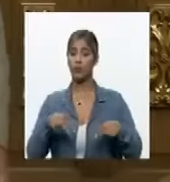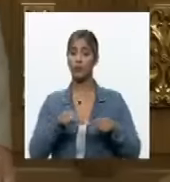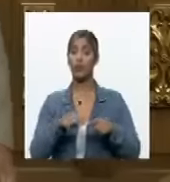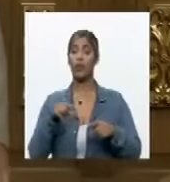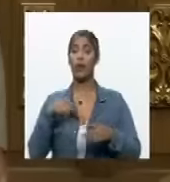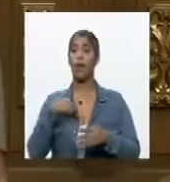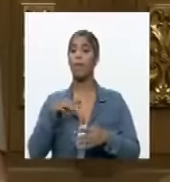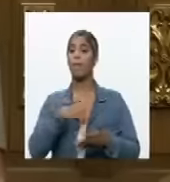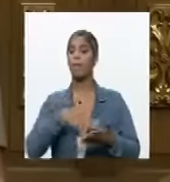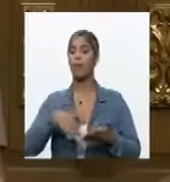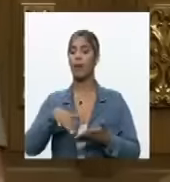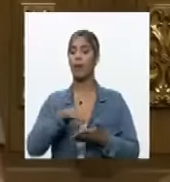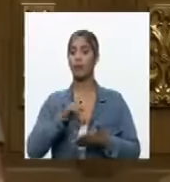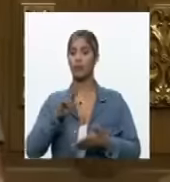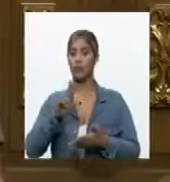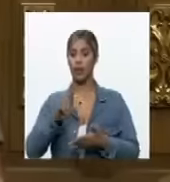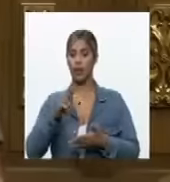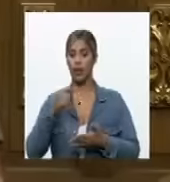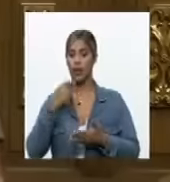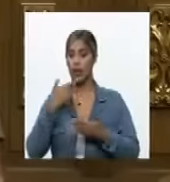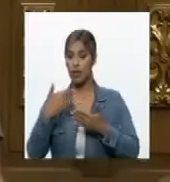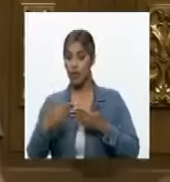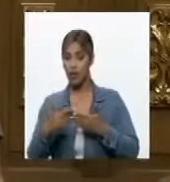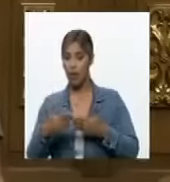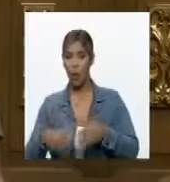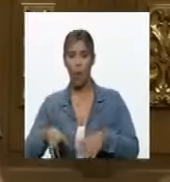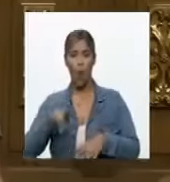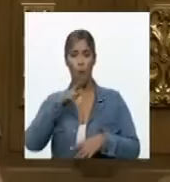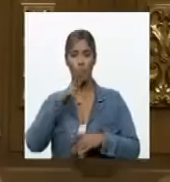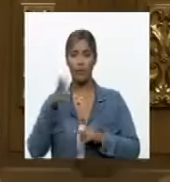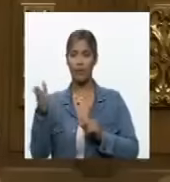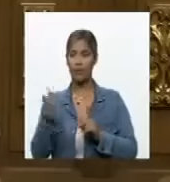Tres Gracias, horriblemente torturado.